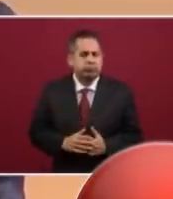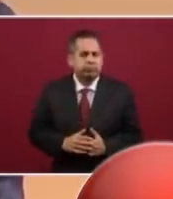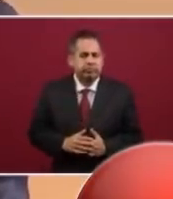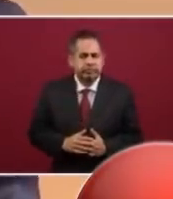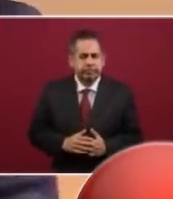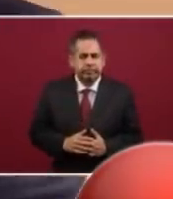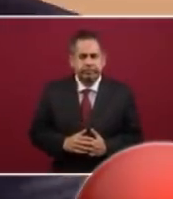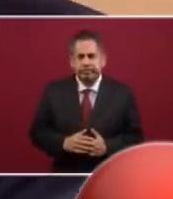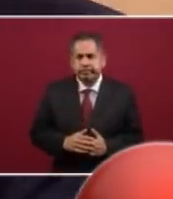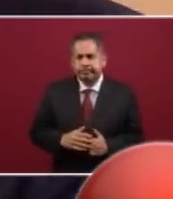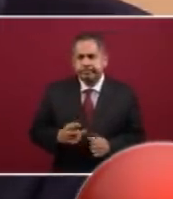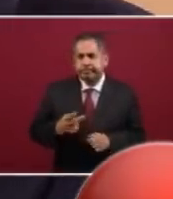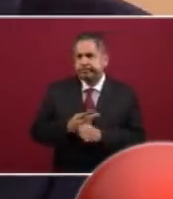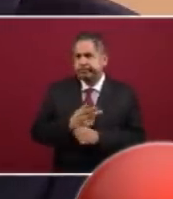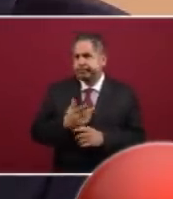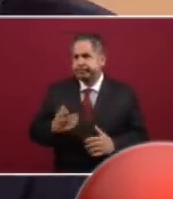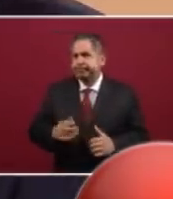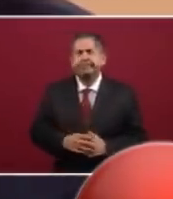en